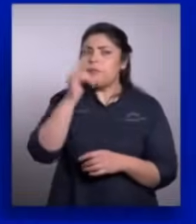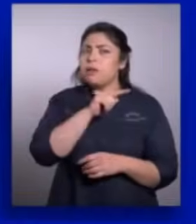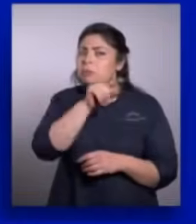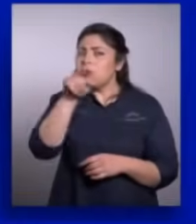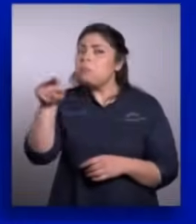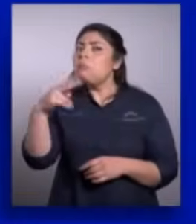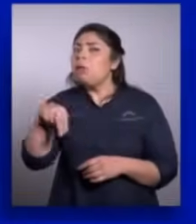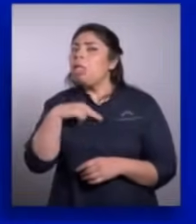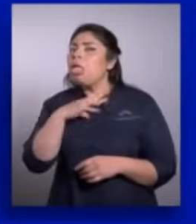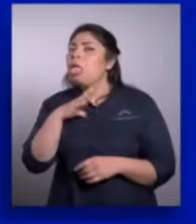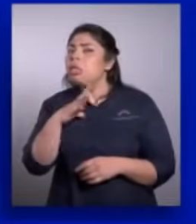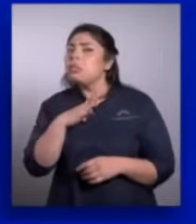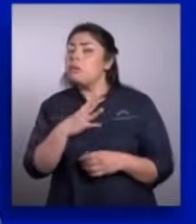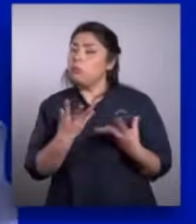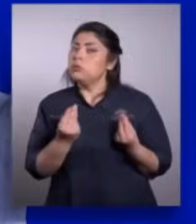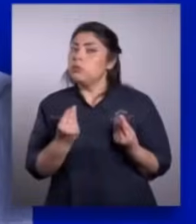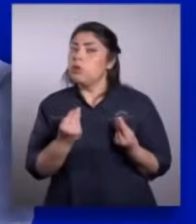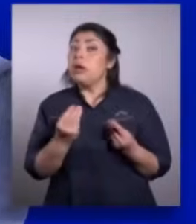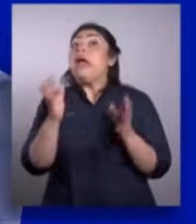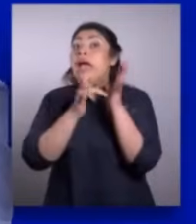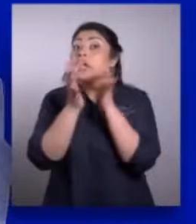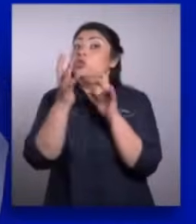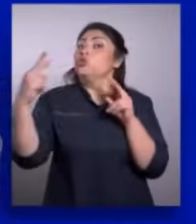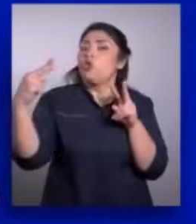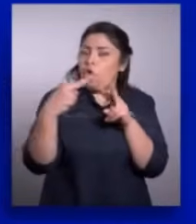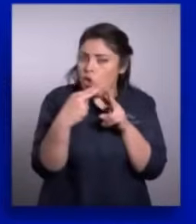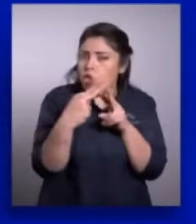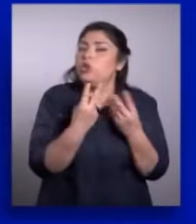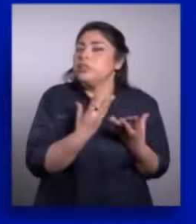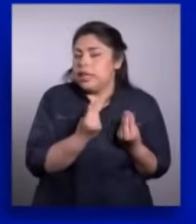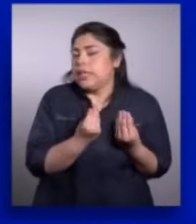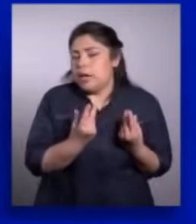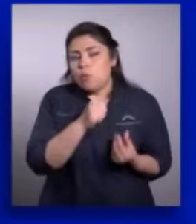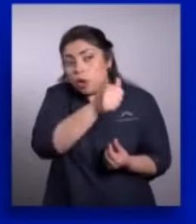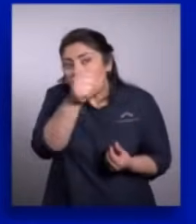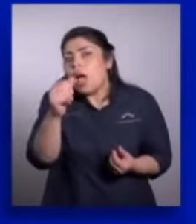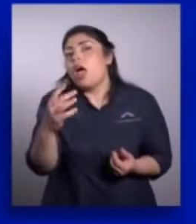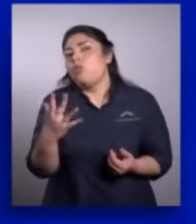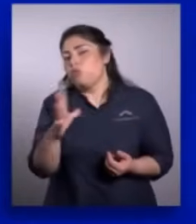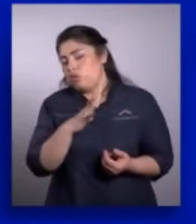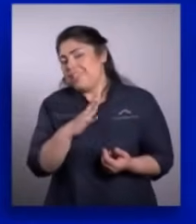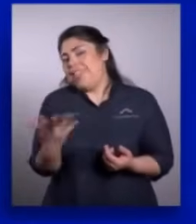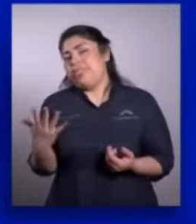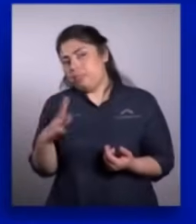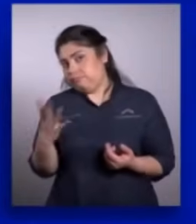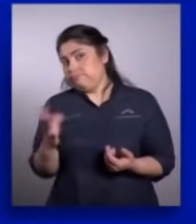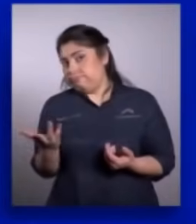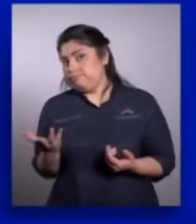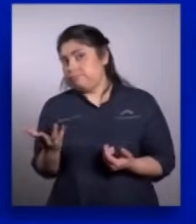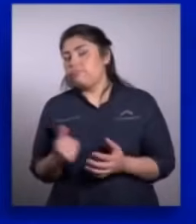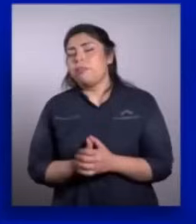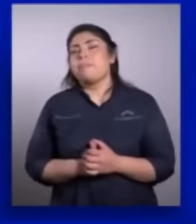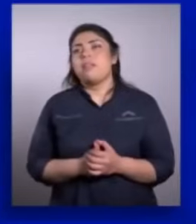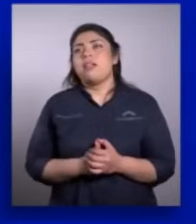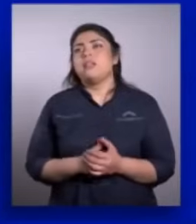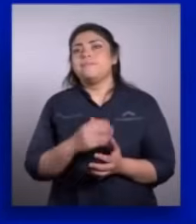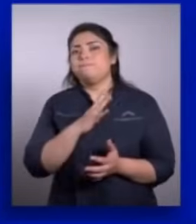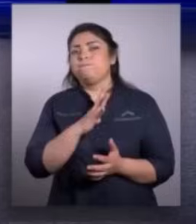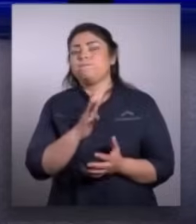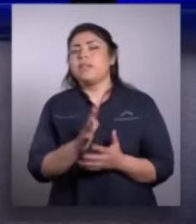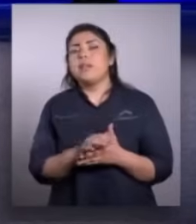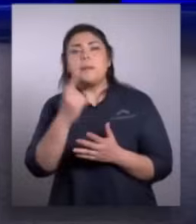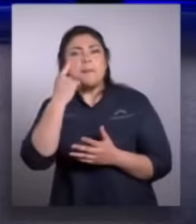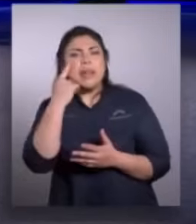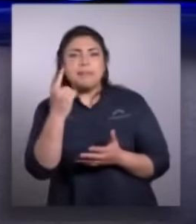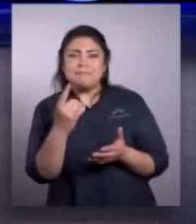Él conoce nuestros temores No temas es la frase que más se repite en todas las escrituras